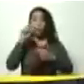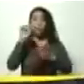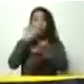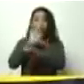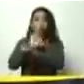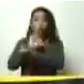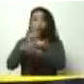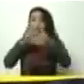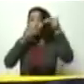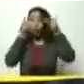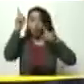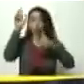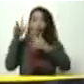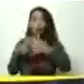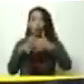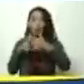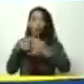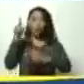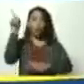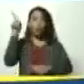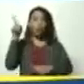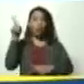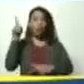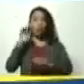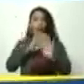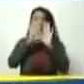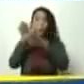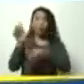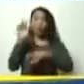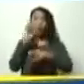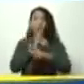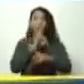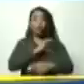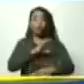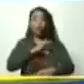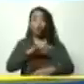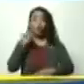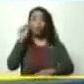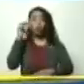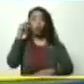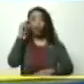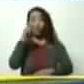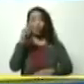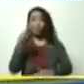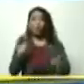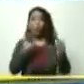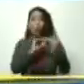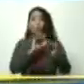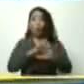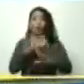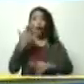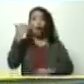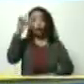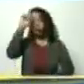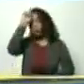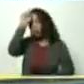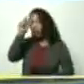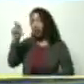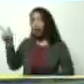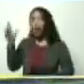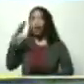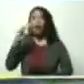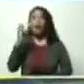favorables en las redes el apoyo en las redes sociales y desde el punto de vista cualitativo porque tenemos que reconocer que